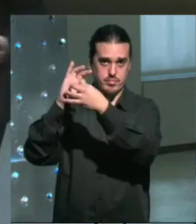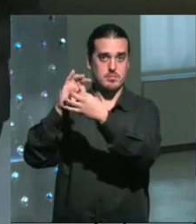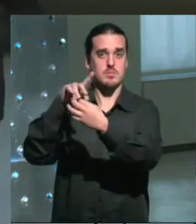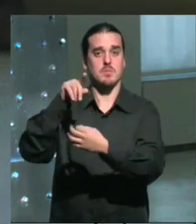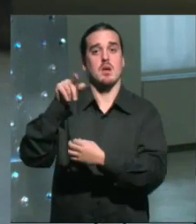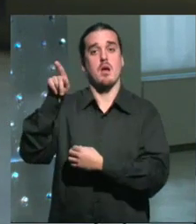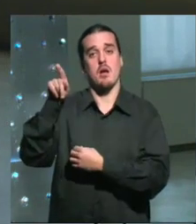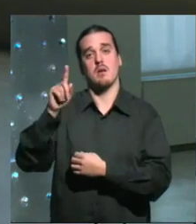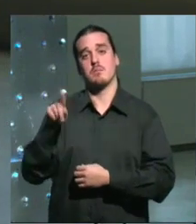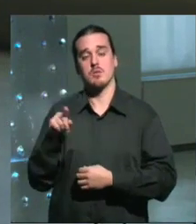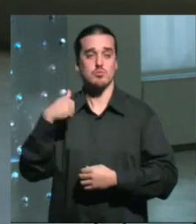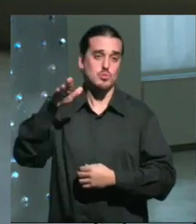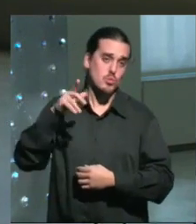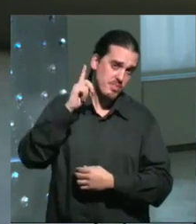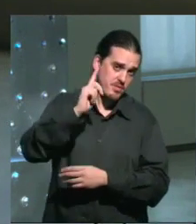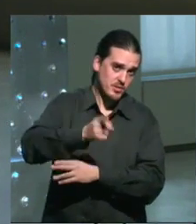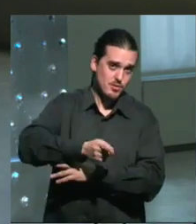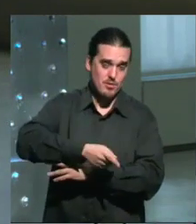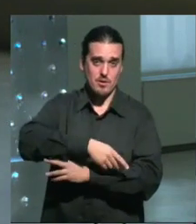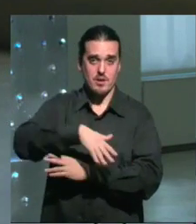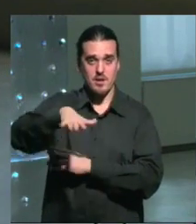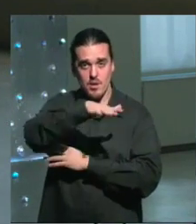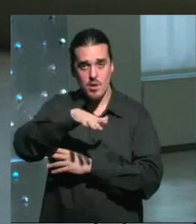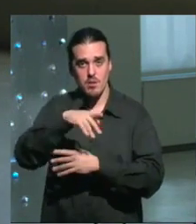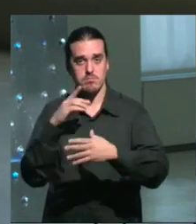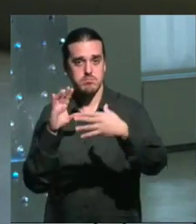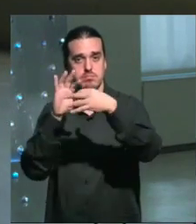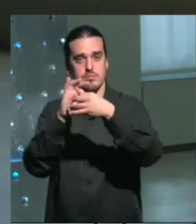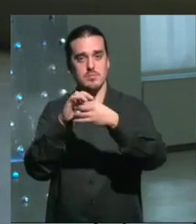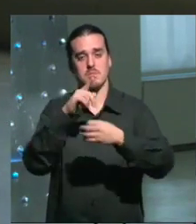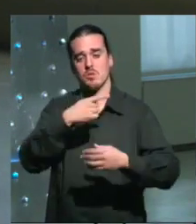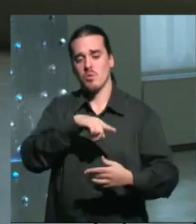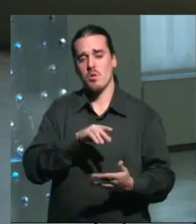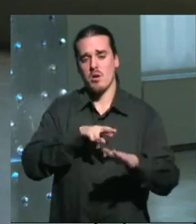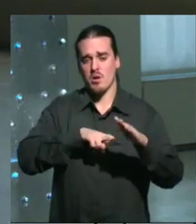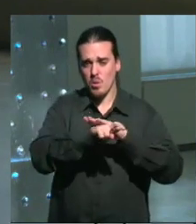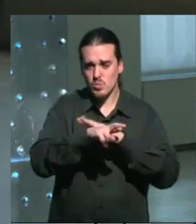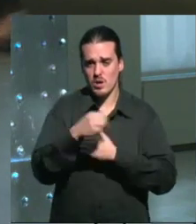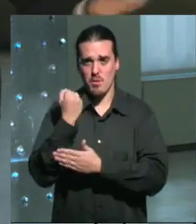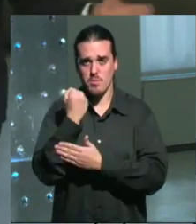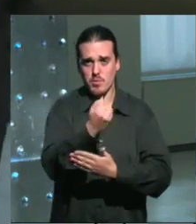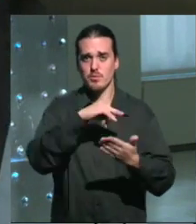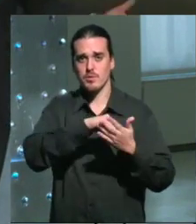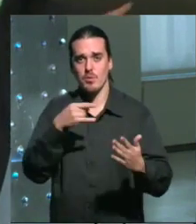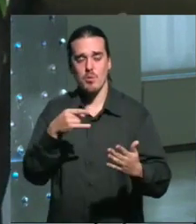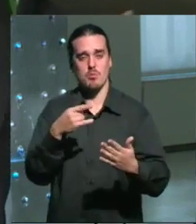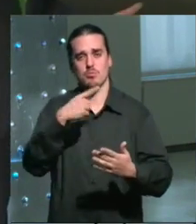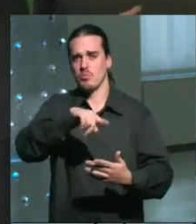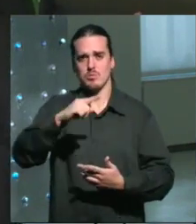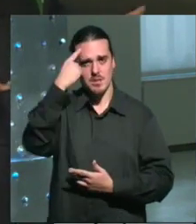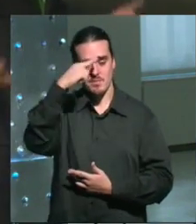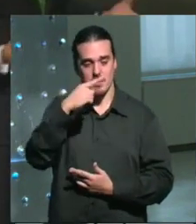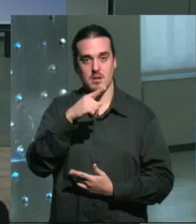etcétera. Facilitación de recursos y apoyo tecnológico, he aquí la gran clave. No basta con que todos sepamos lo que tenemos que